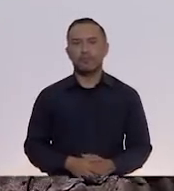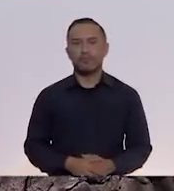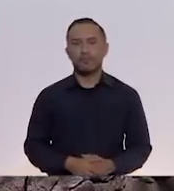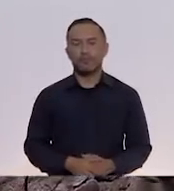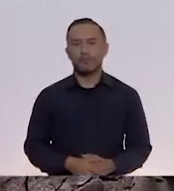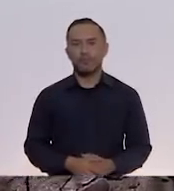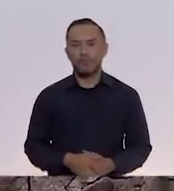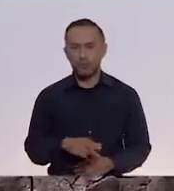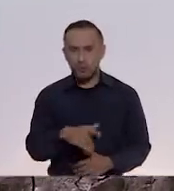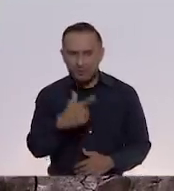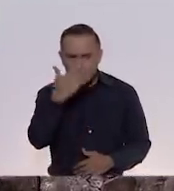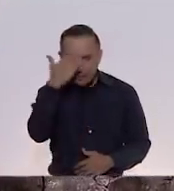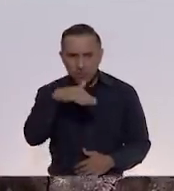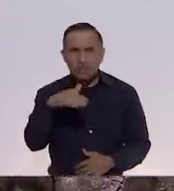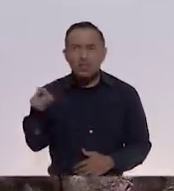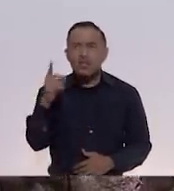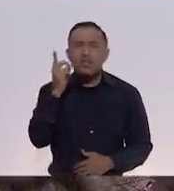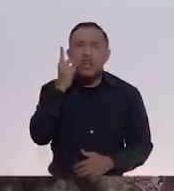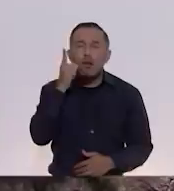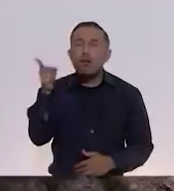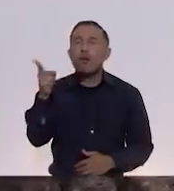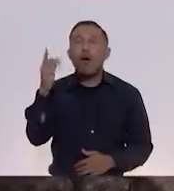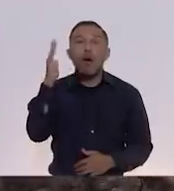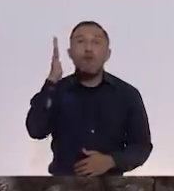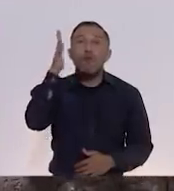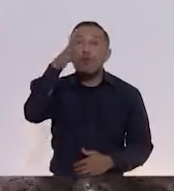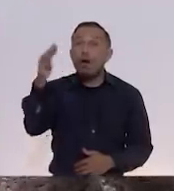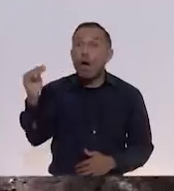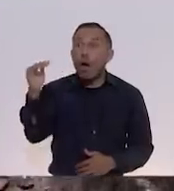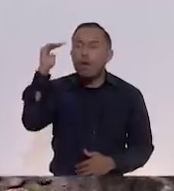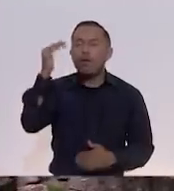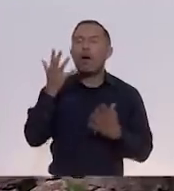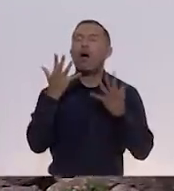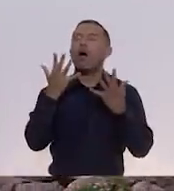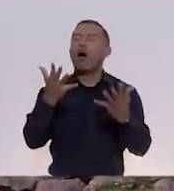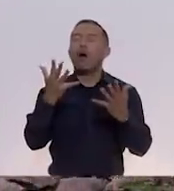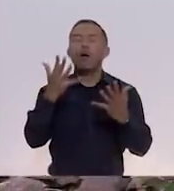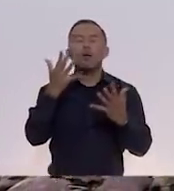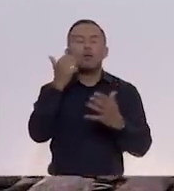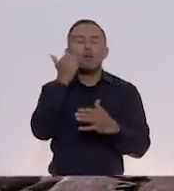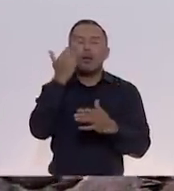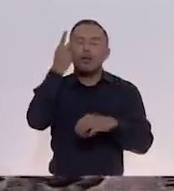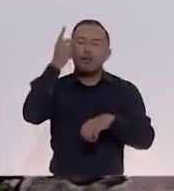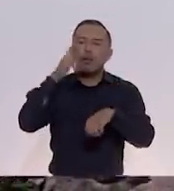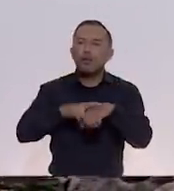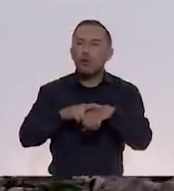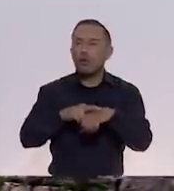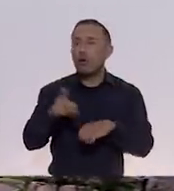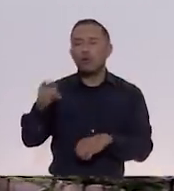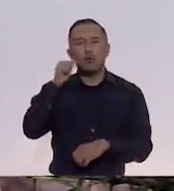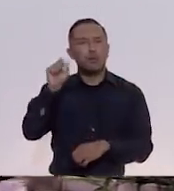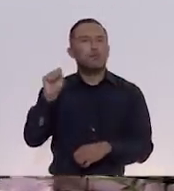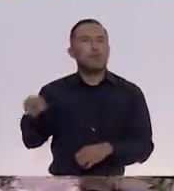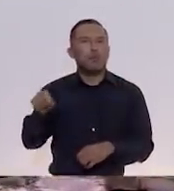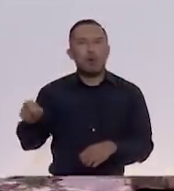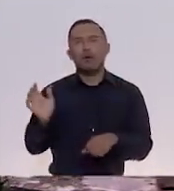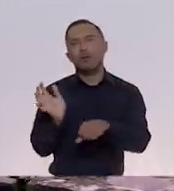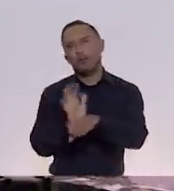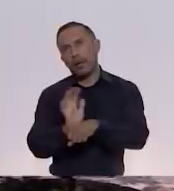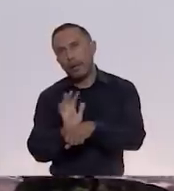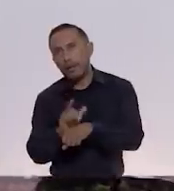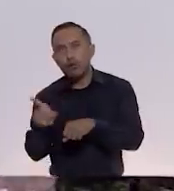¿Es que sabías que Daniel de grande quiere ser director? Siempre se lo pasa hablando de las películas. ¿Mm? Dice que